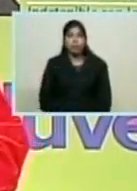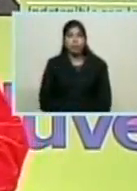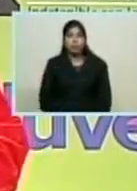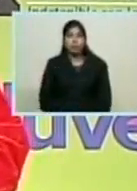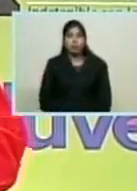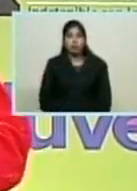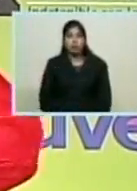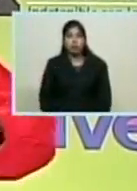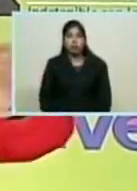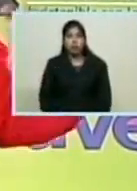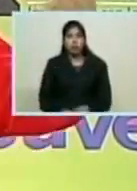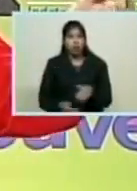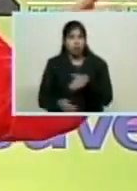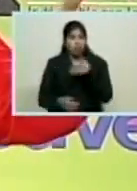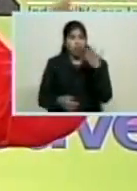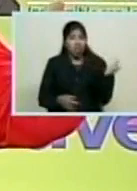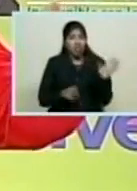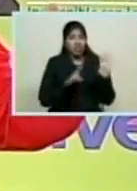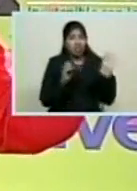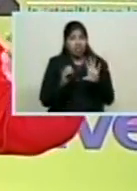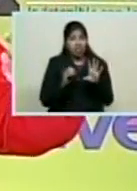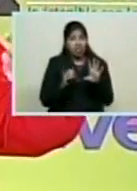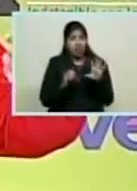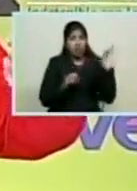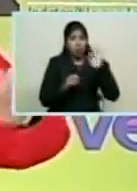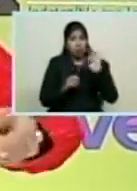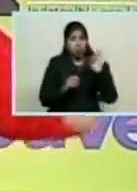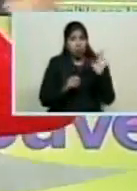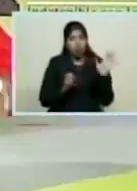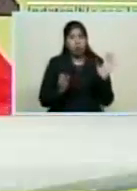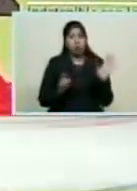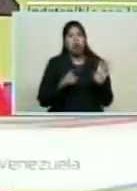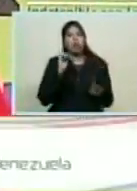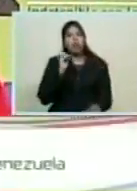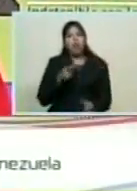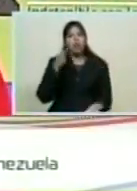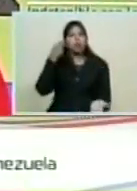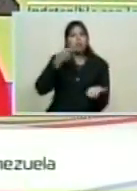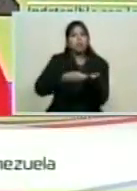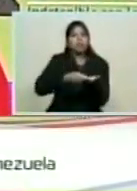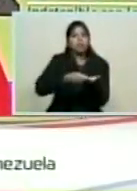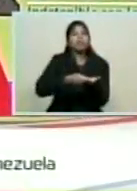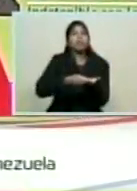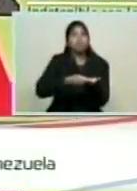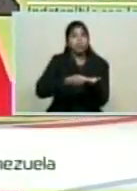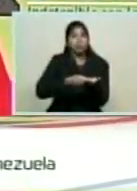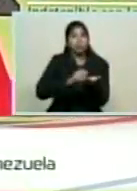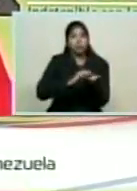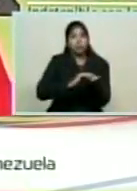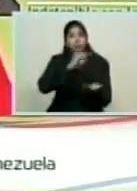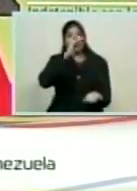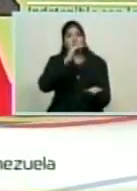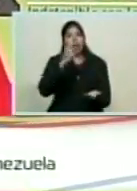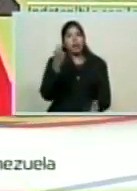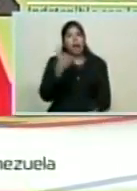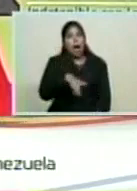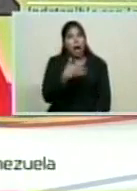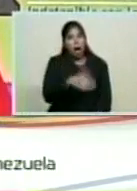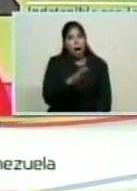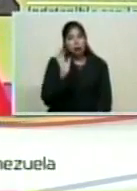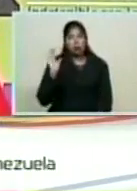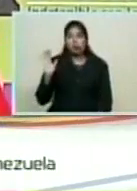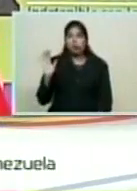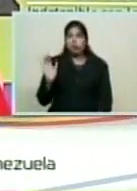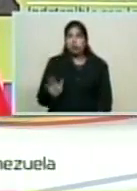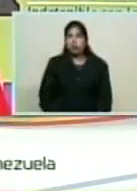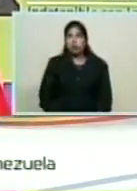El resto, el que quiere estudiar en Colombia, debe pagar por sus estudios y bien caro, compadre.